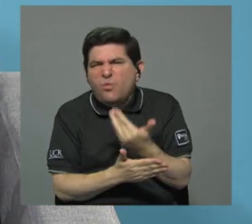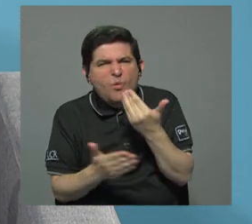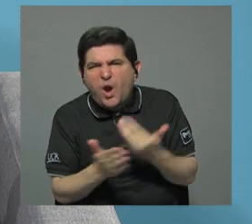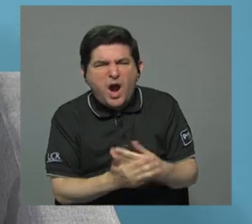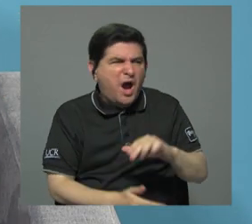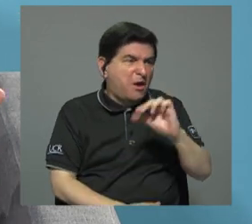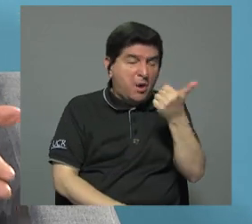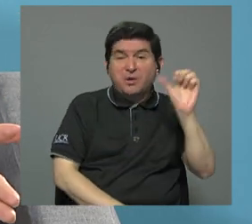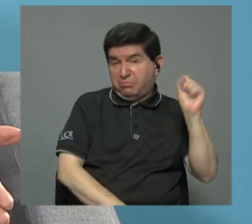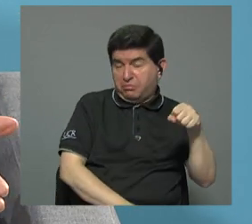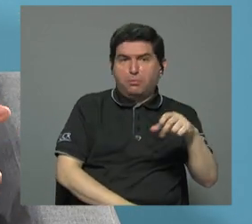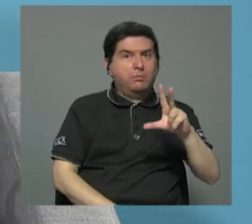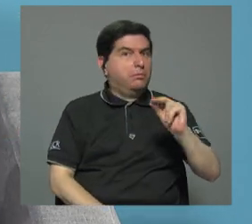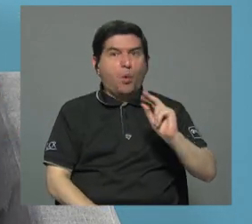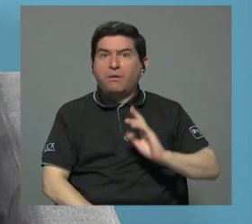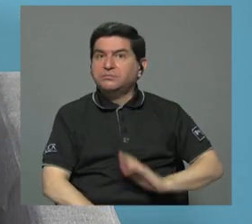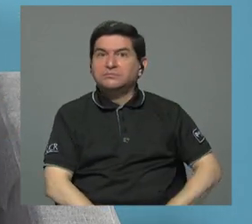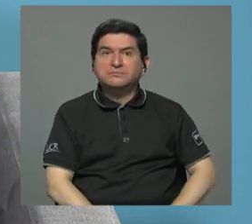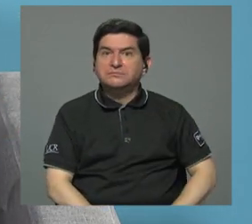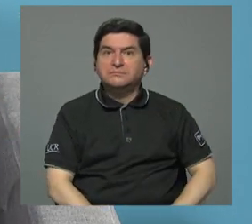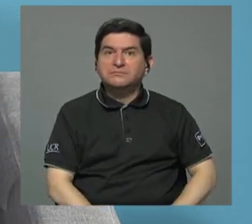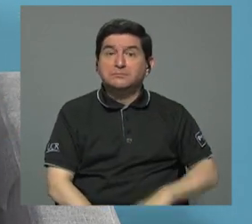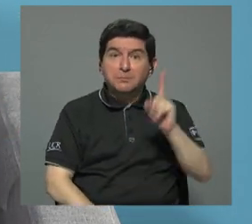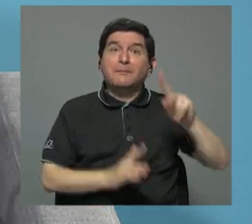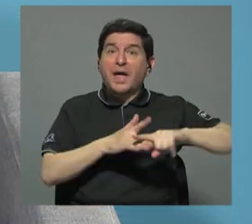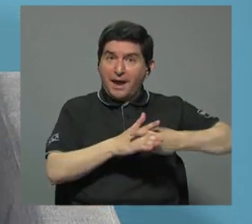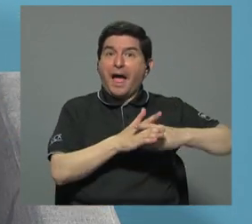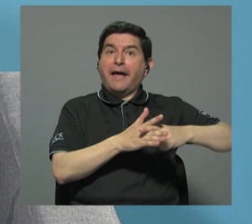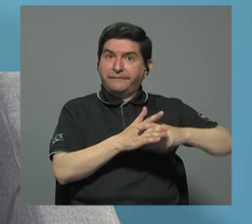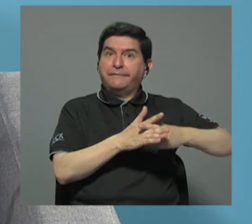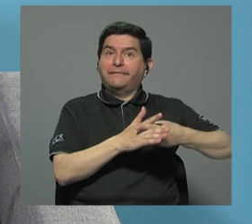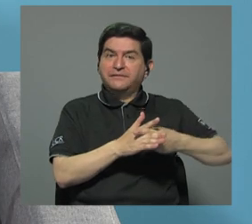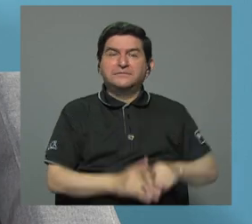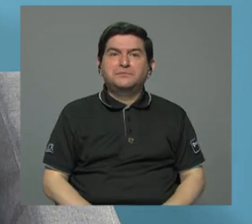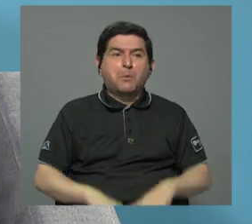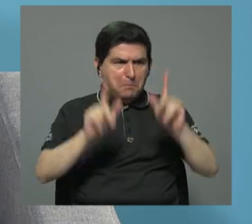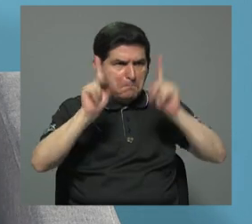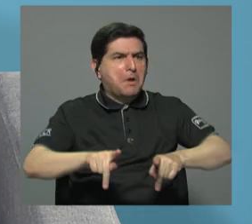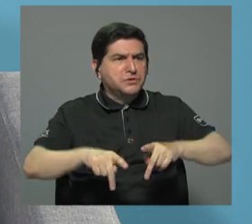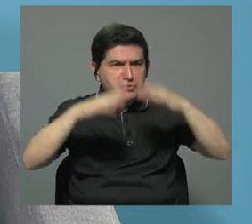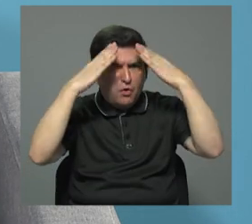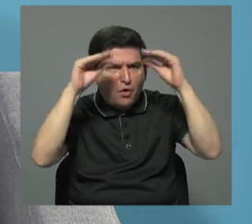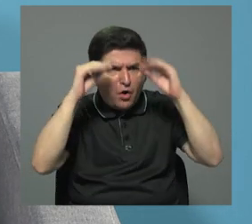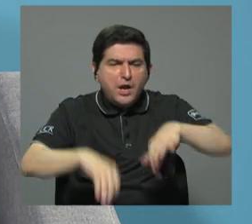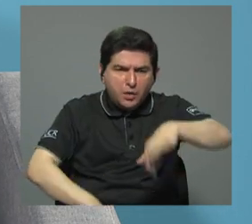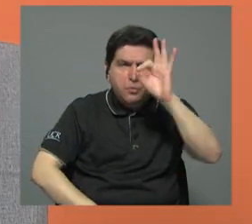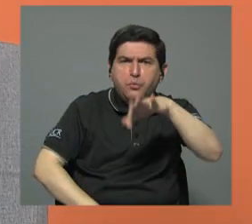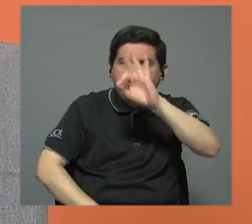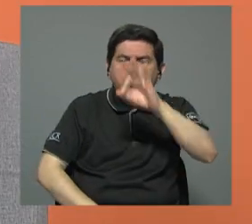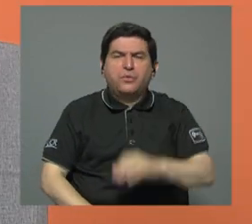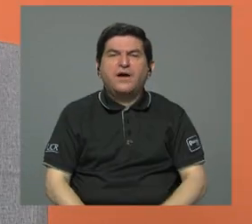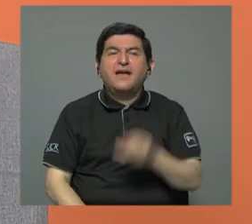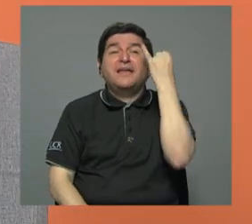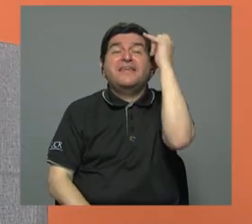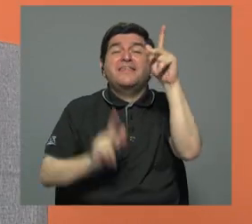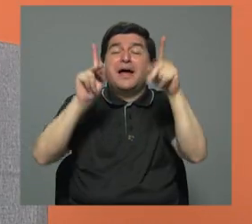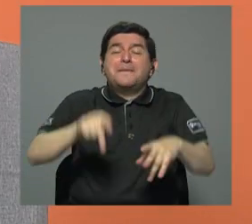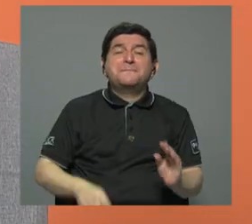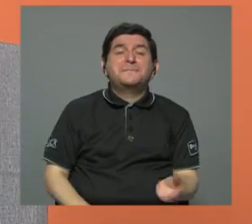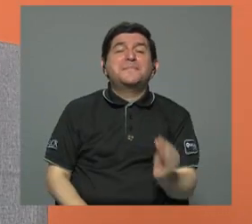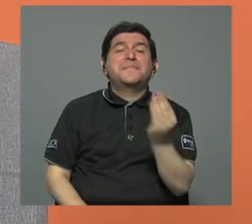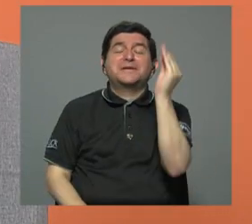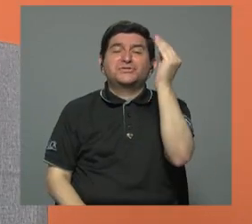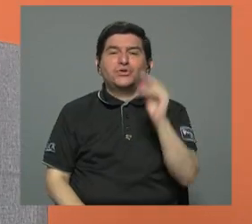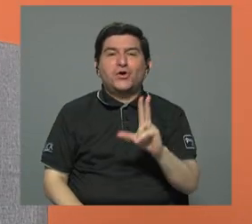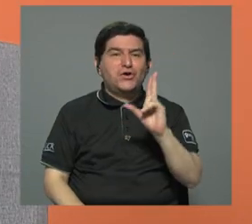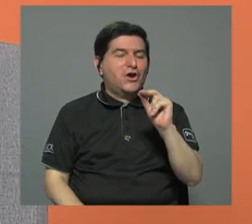las otras. Pues no. Ese es uno de los mecanismos o uno de los medios por los cuales la gente se informa. Y porque tenemos esta idea que las personas jóvenes no están